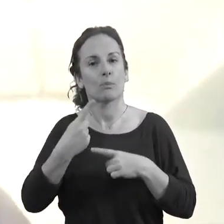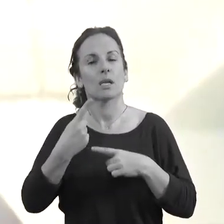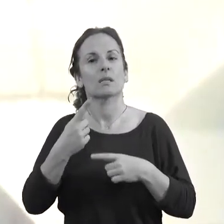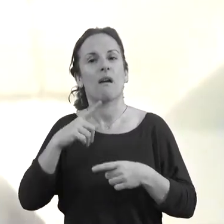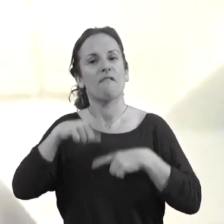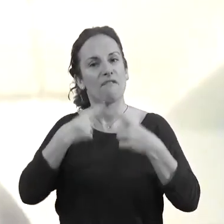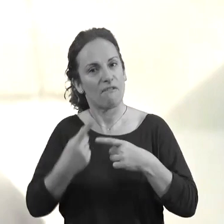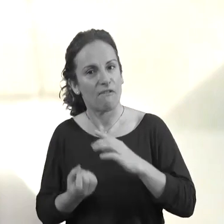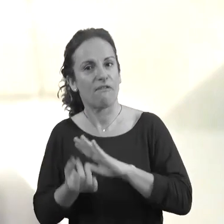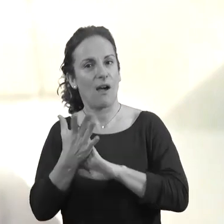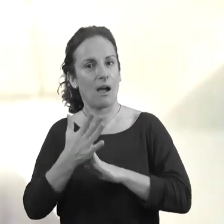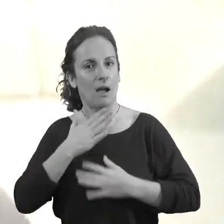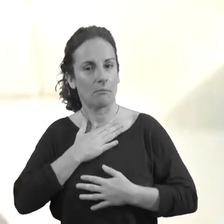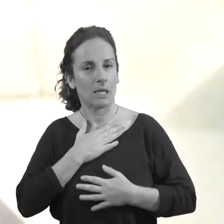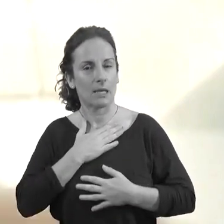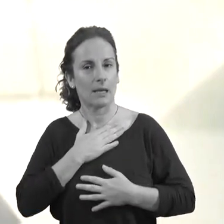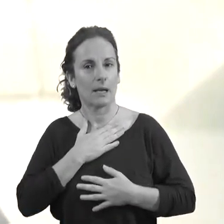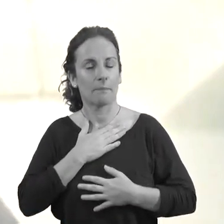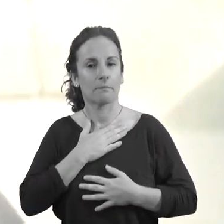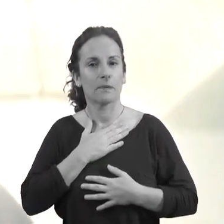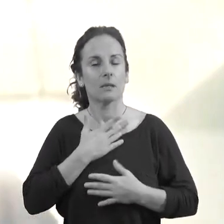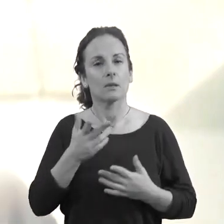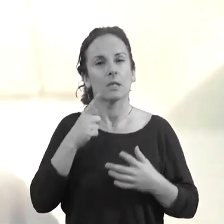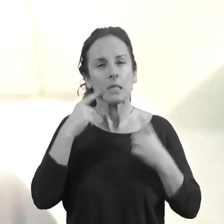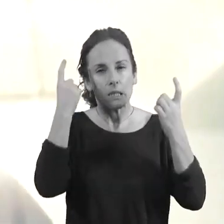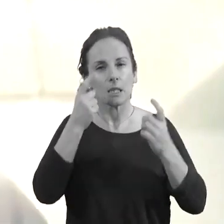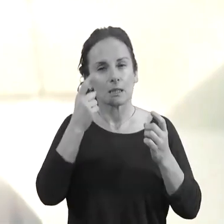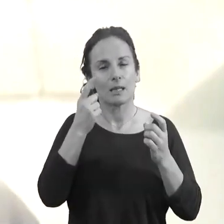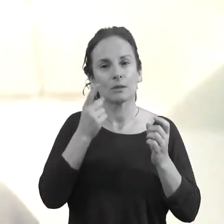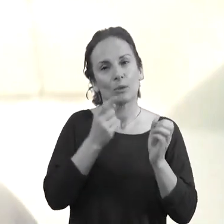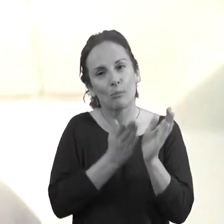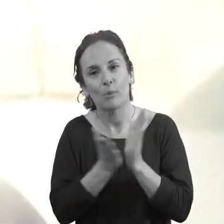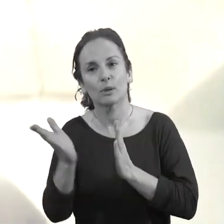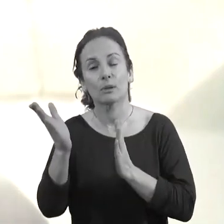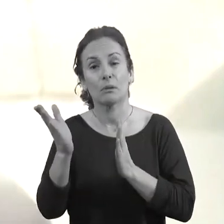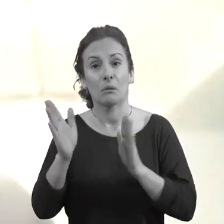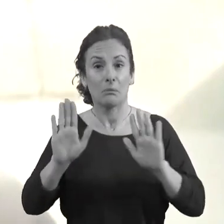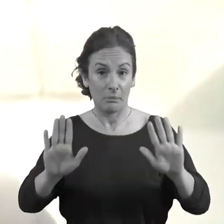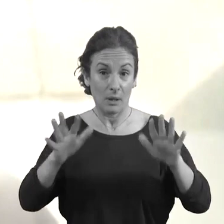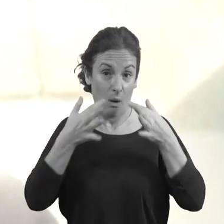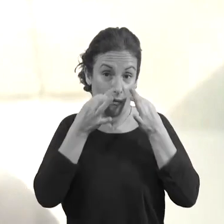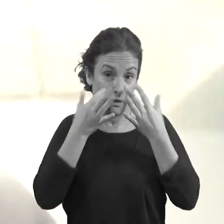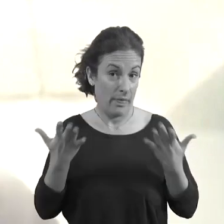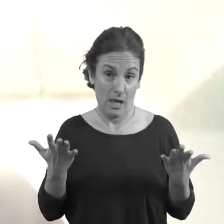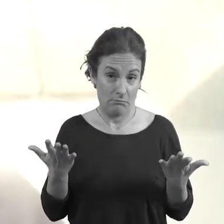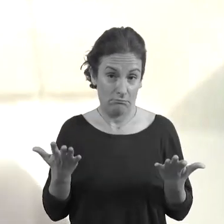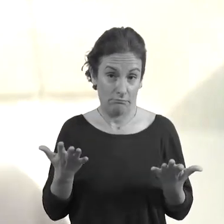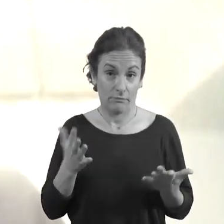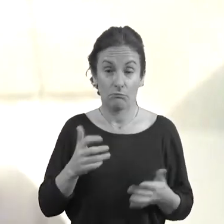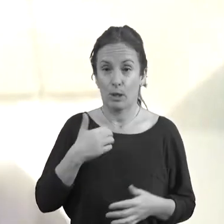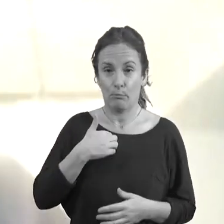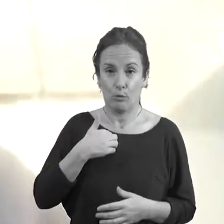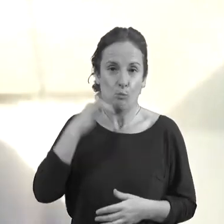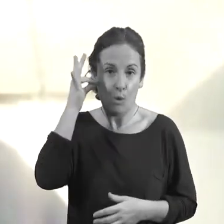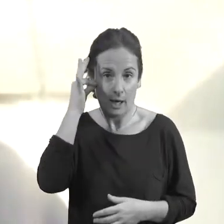intentamos desdibujar o intentamos encontrar caminos alternativos, pero lo cierto es que si hoy eres mujer, eres lesbiana